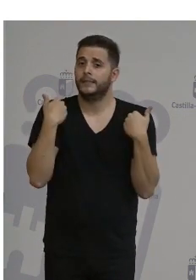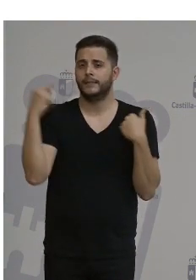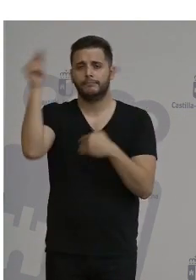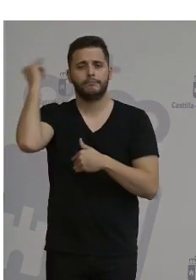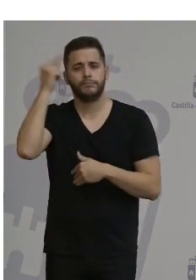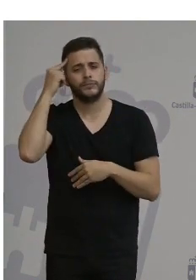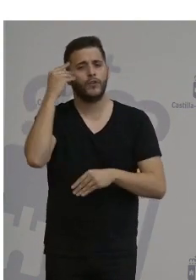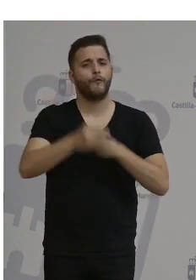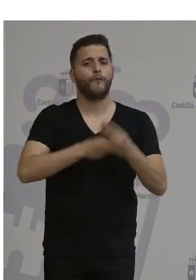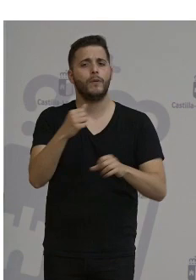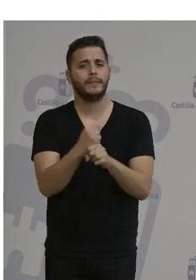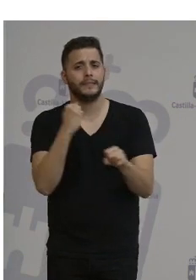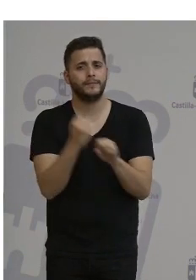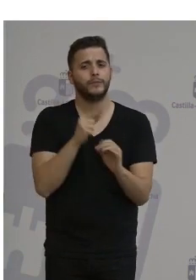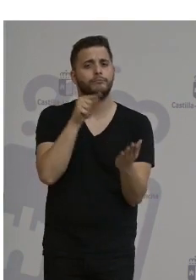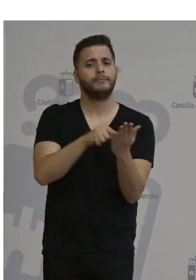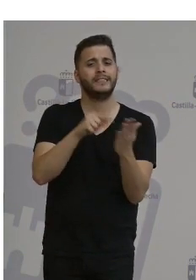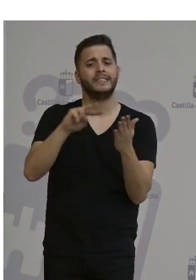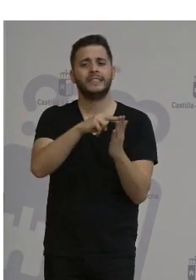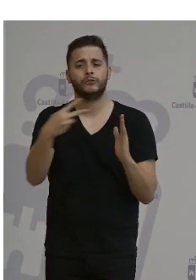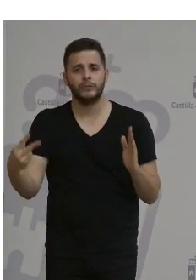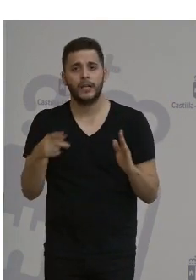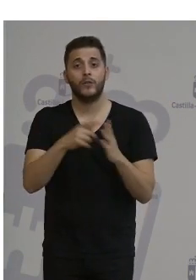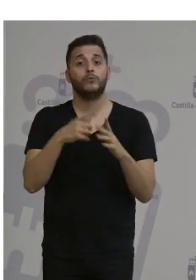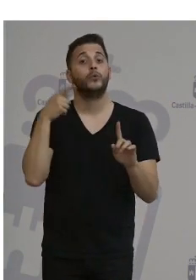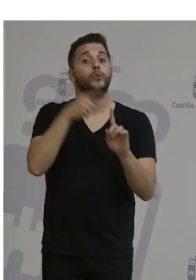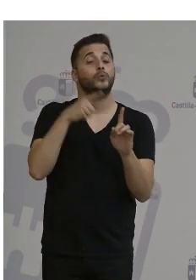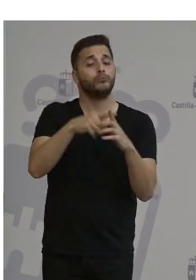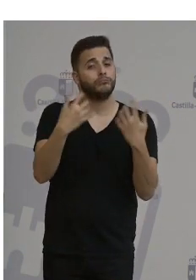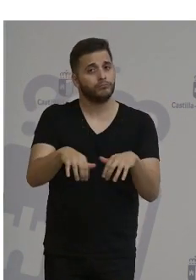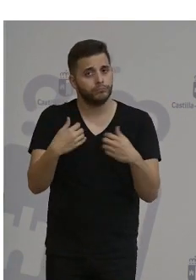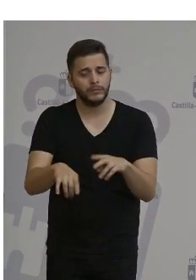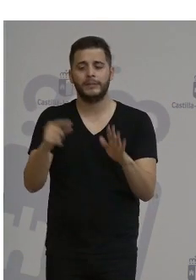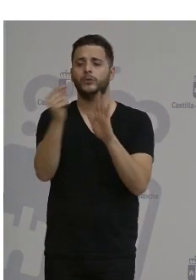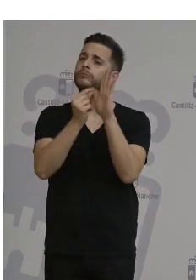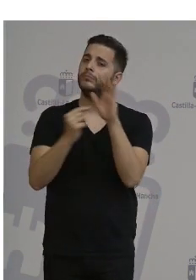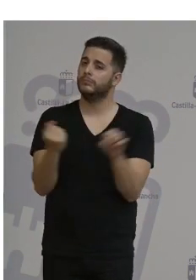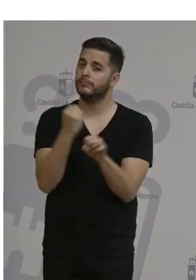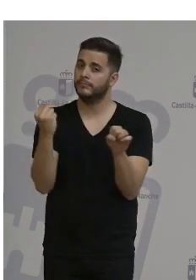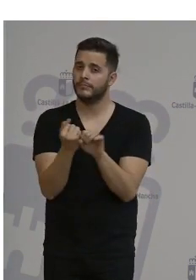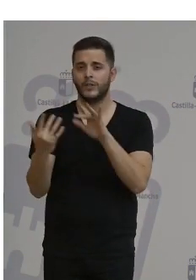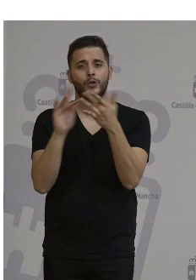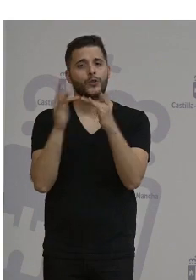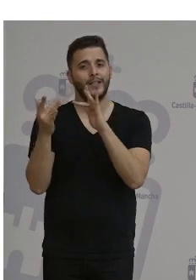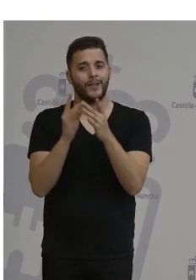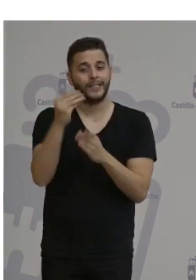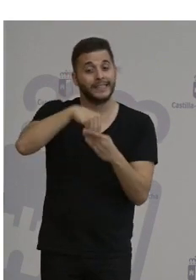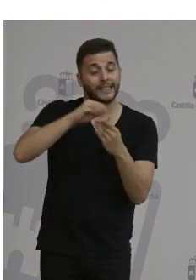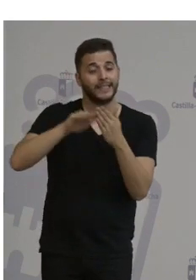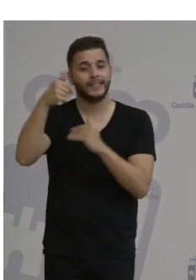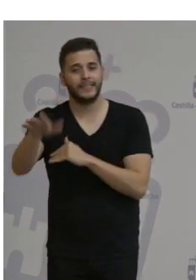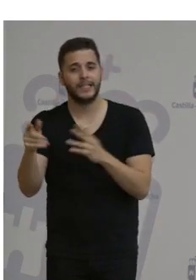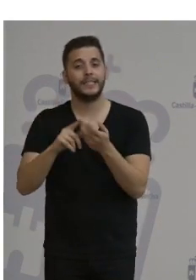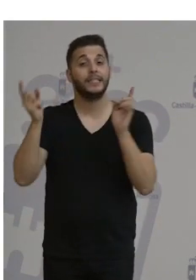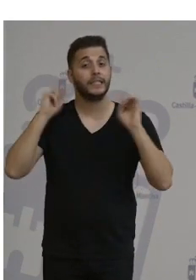ritmo de trabajo y rendimiento exigido, uso de herramientas y maquinaria, condiciones laborales, relaciones internas y externas, riesgos